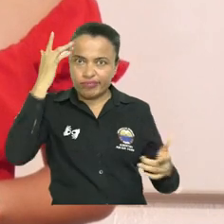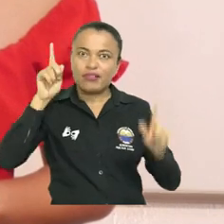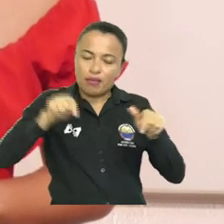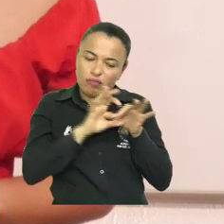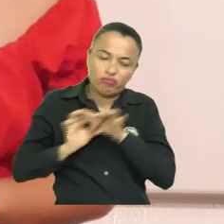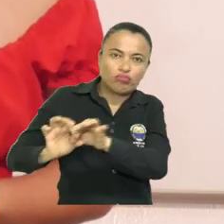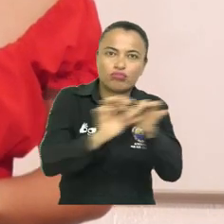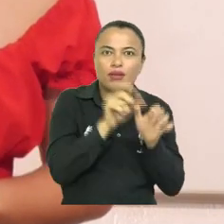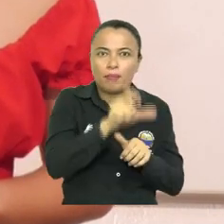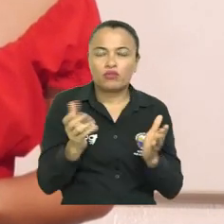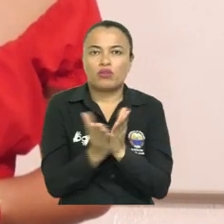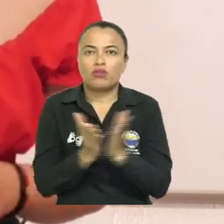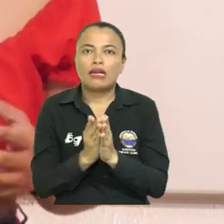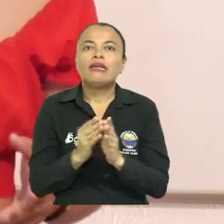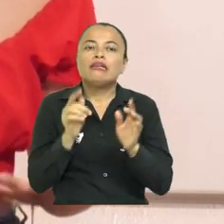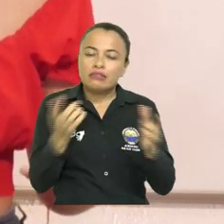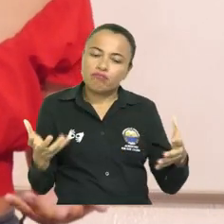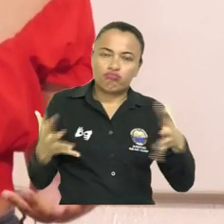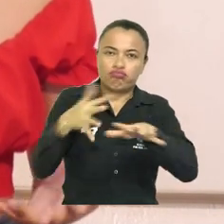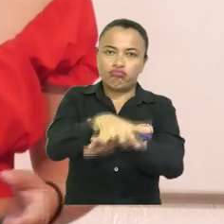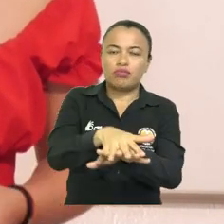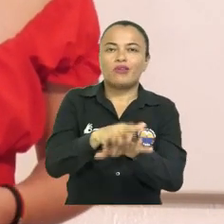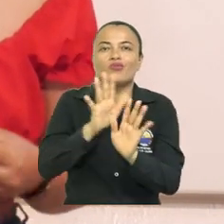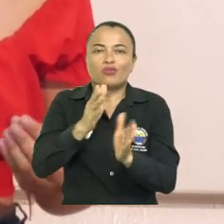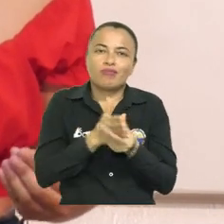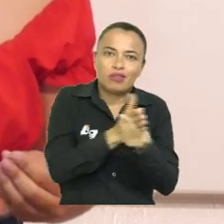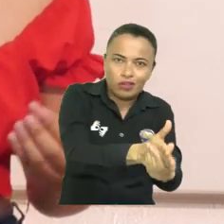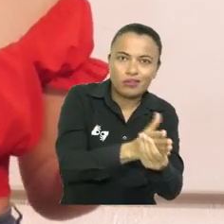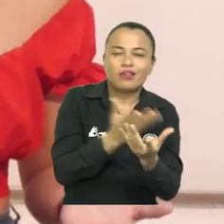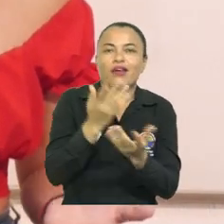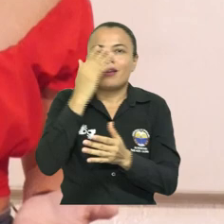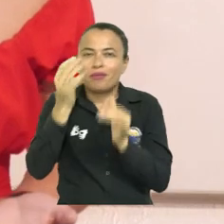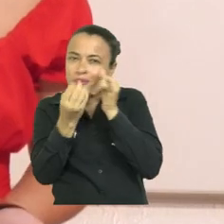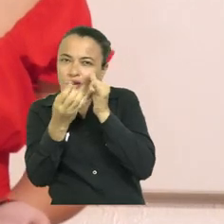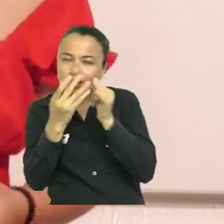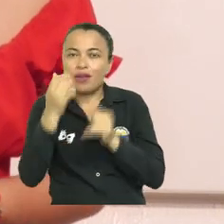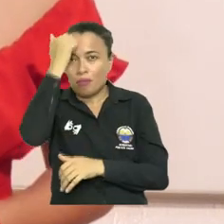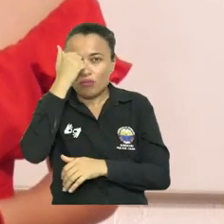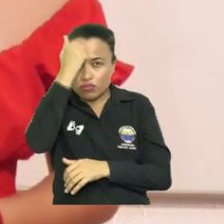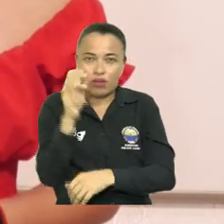salud mental y la unidad entre los estudiantes. Y también hacer un empalme de pedagogías y metodologías con monitores y